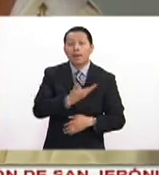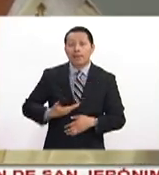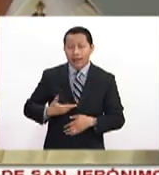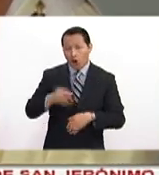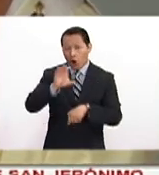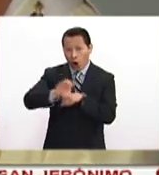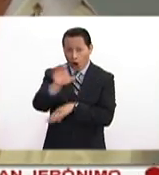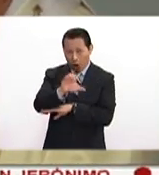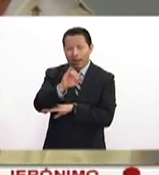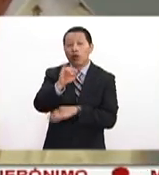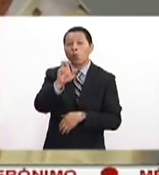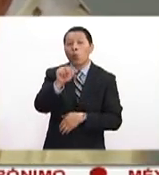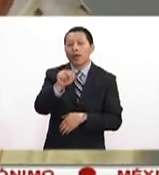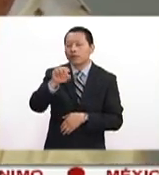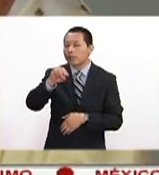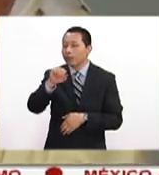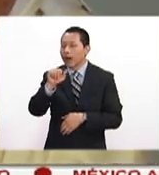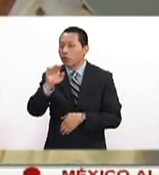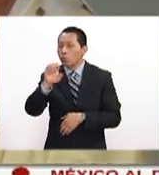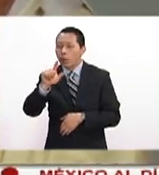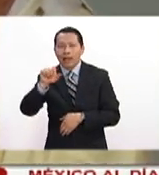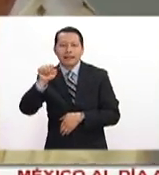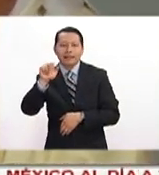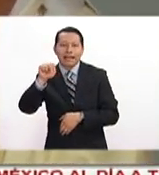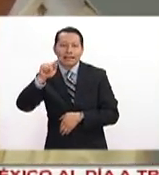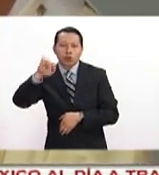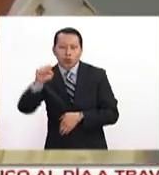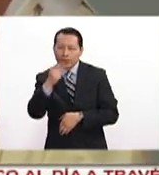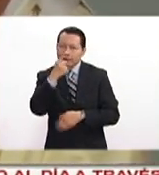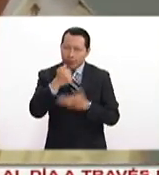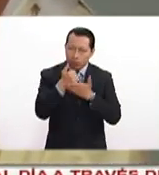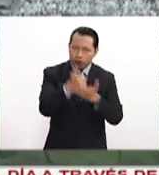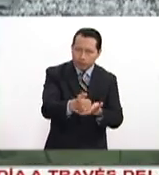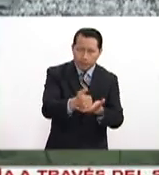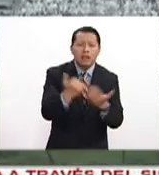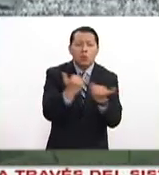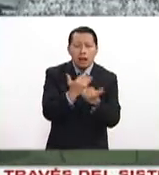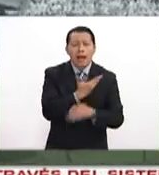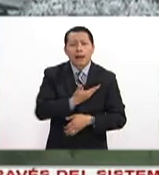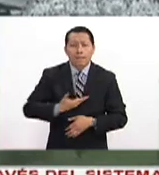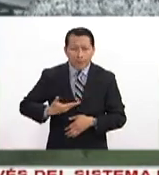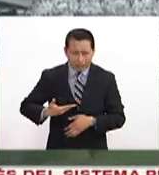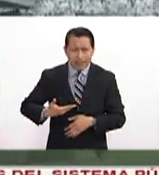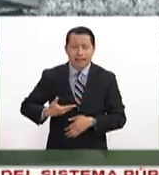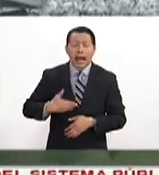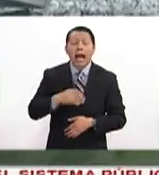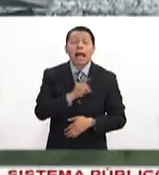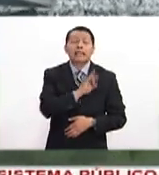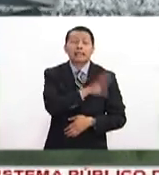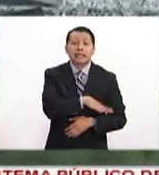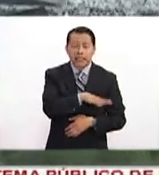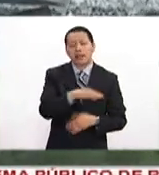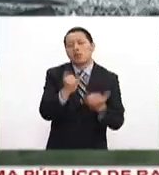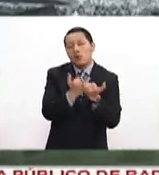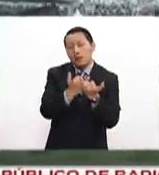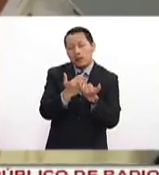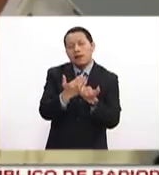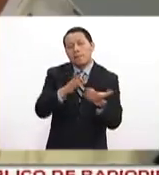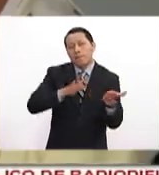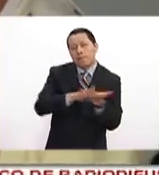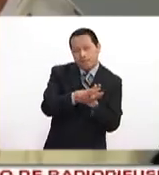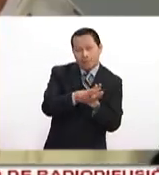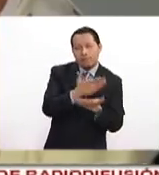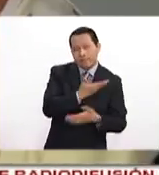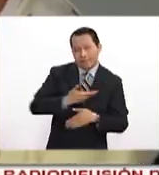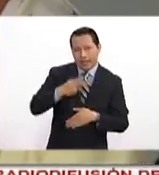Santos de Colombia ofreció ayuda a nuestro país. La presidenta de Chile, Michelle Bachelet, mostró su respaldo al presidente Peña Nieto y